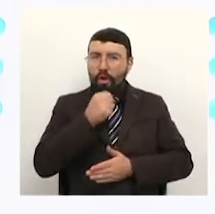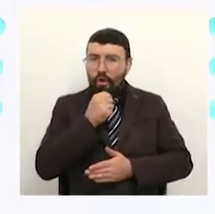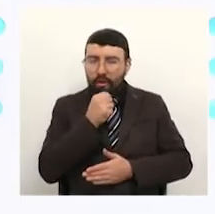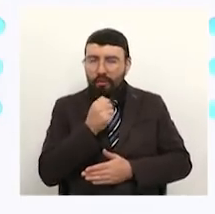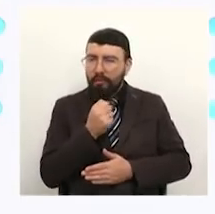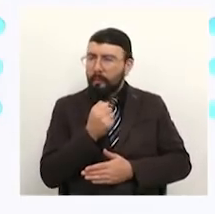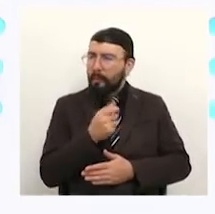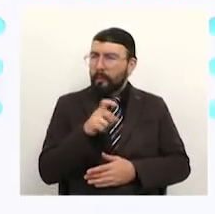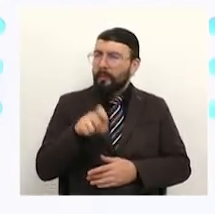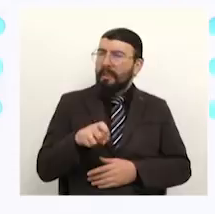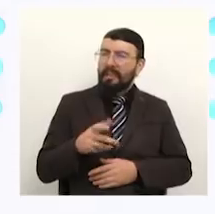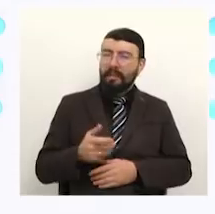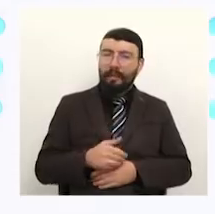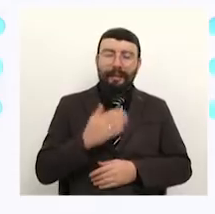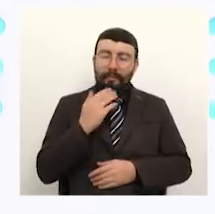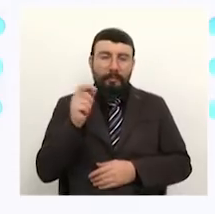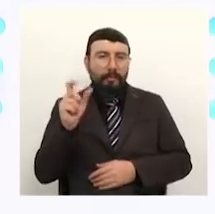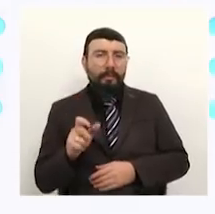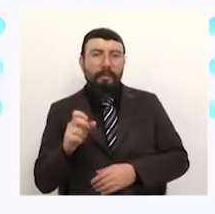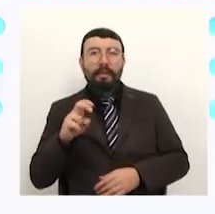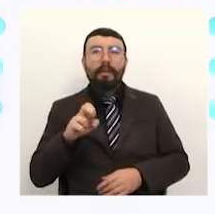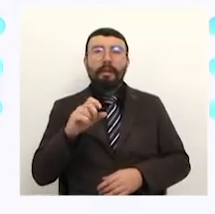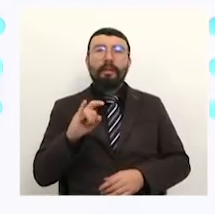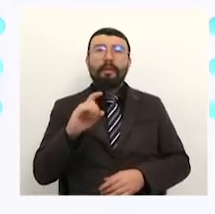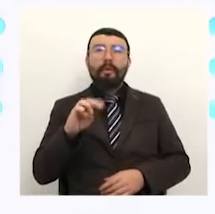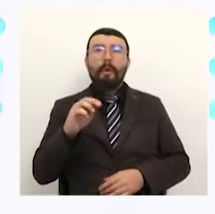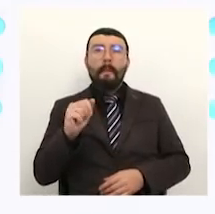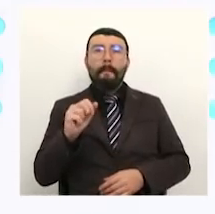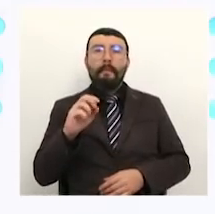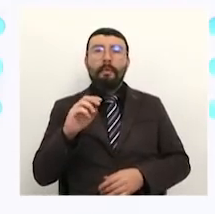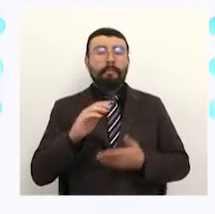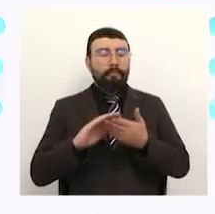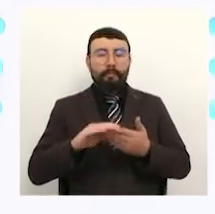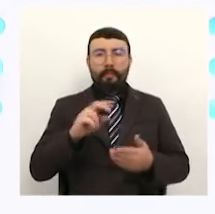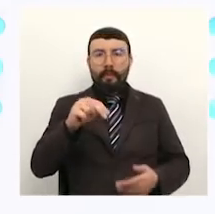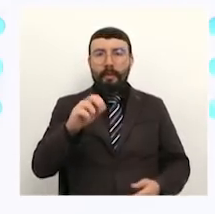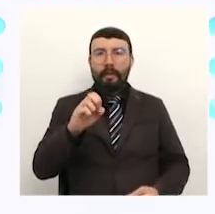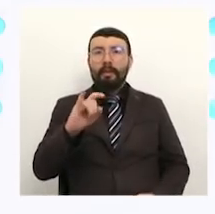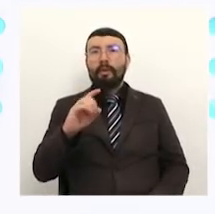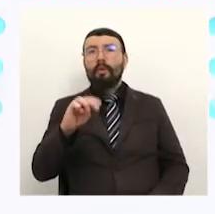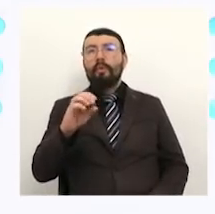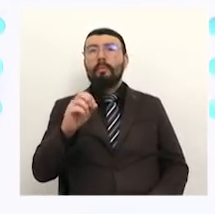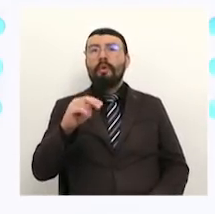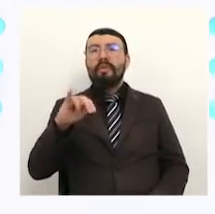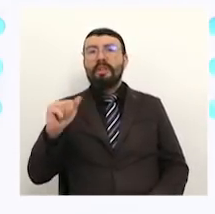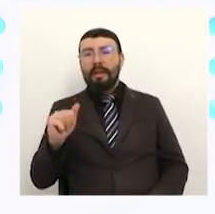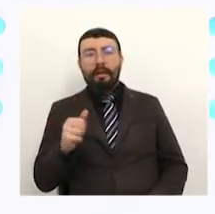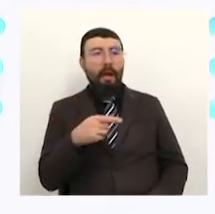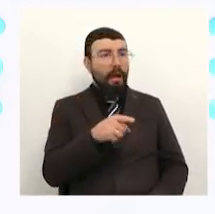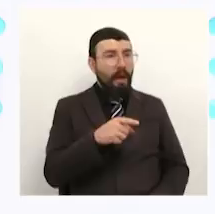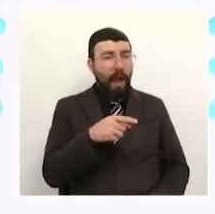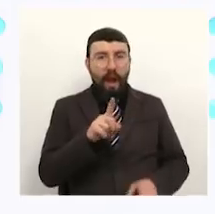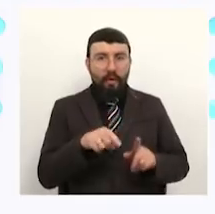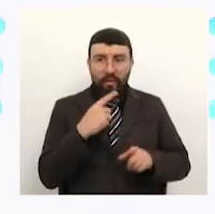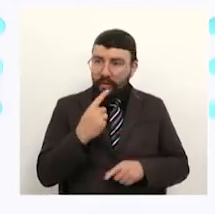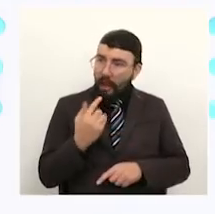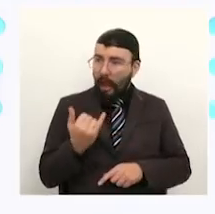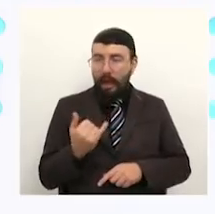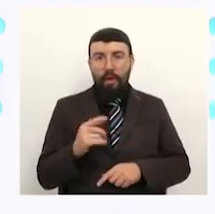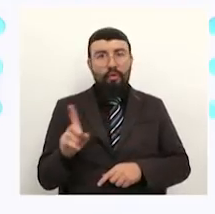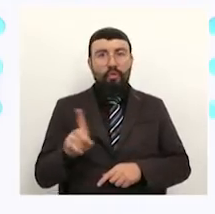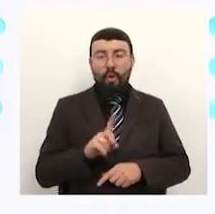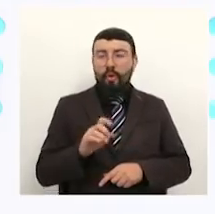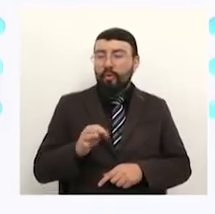procesos digamos una neumonía si tú tienes un paciente hospitalizado con neumonía inicialmente muchos médicos te van a decir que no le van a dar un